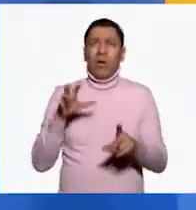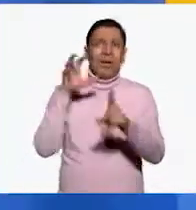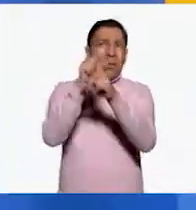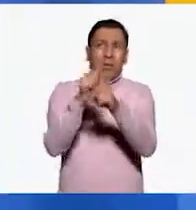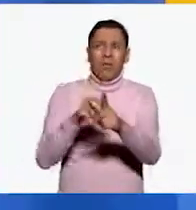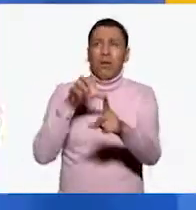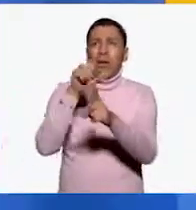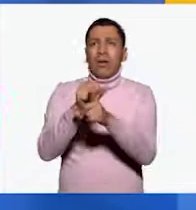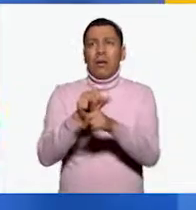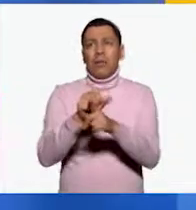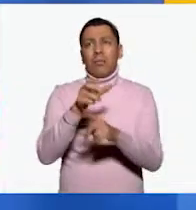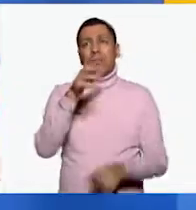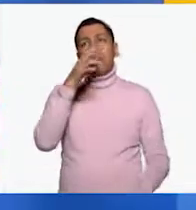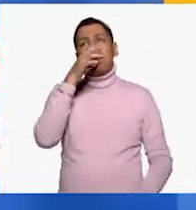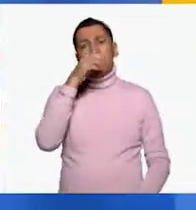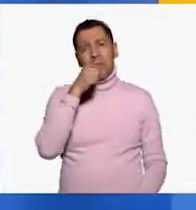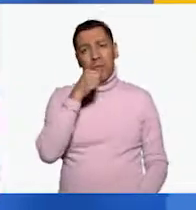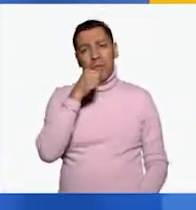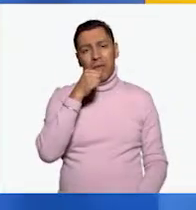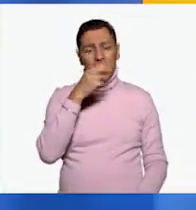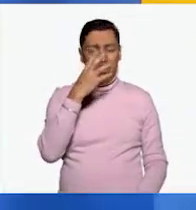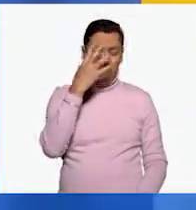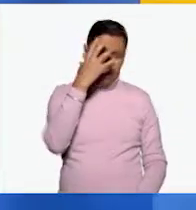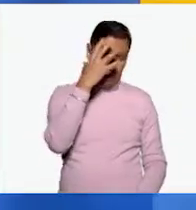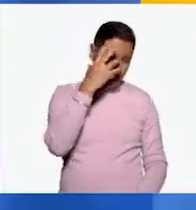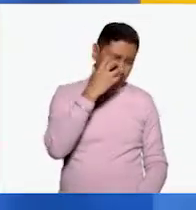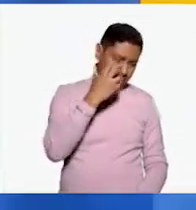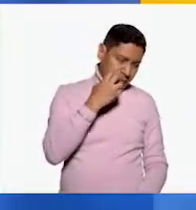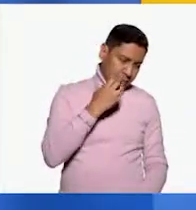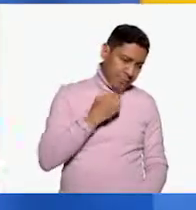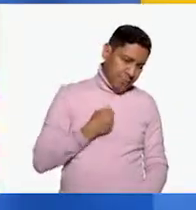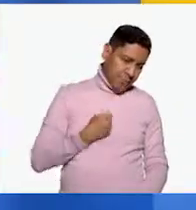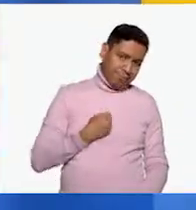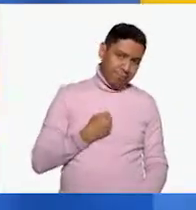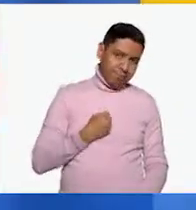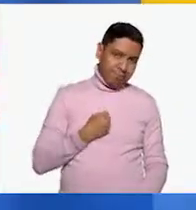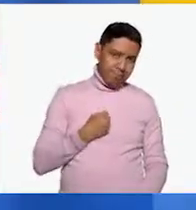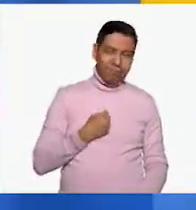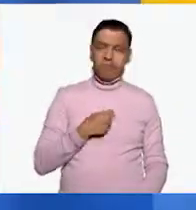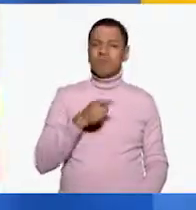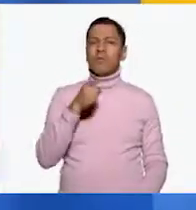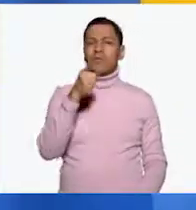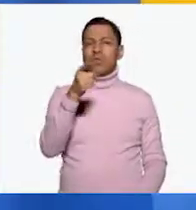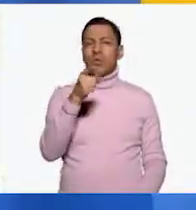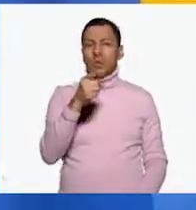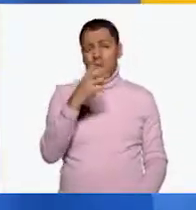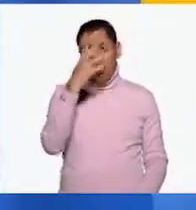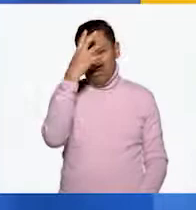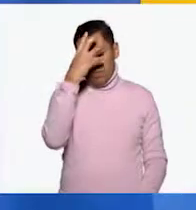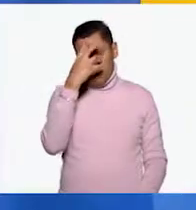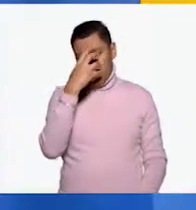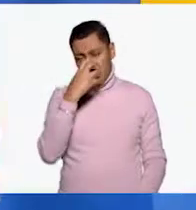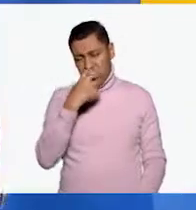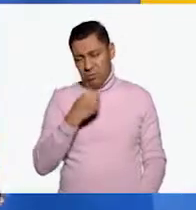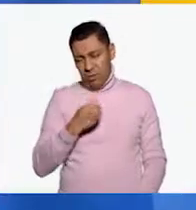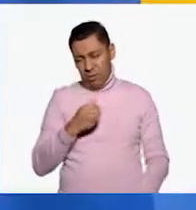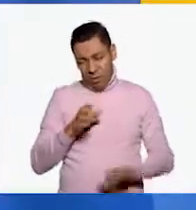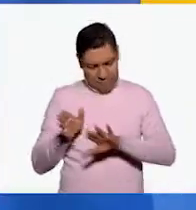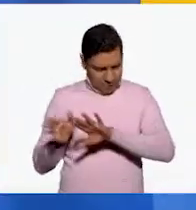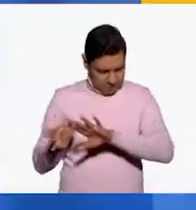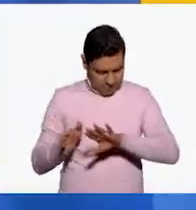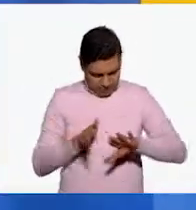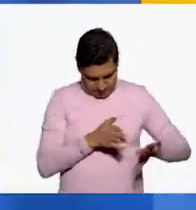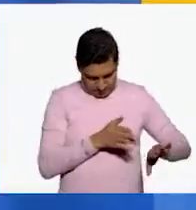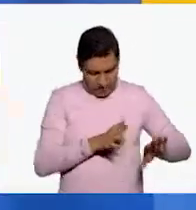queremos. Ariel nos dijo que cuando estemos tristes, dejemos esa emoción en nosotros y tratemos de sentir